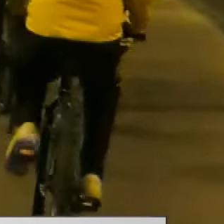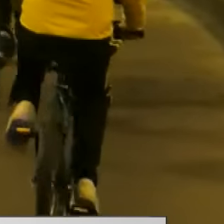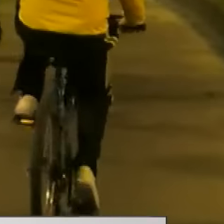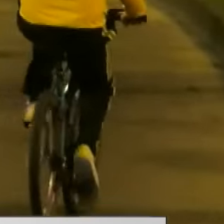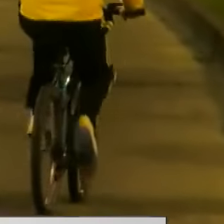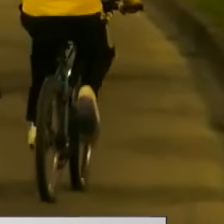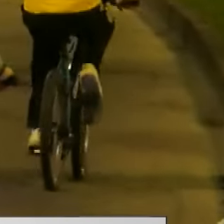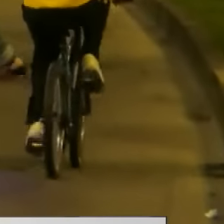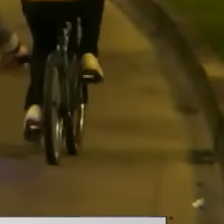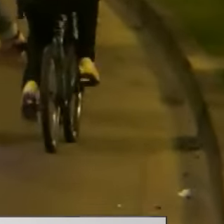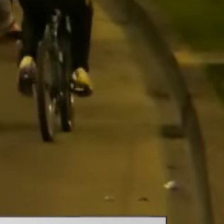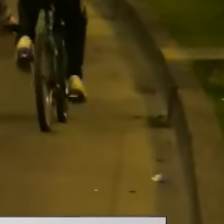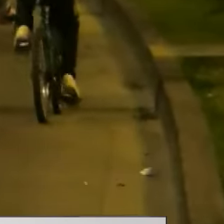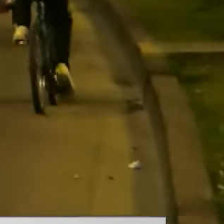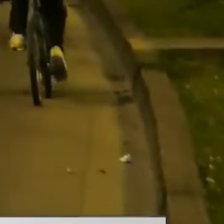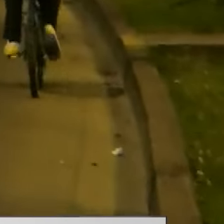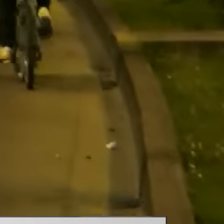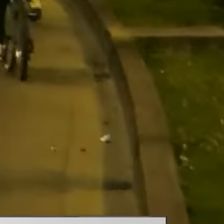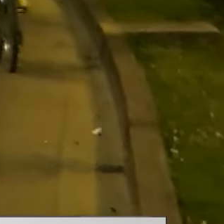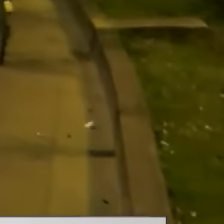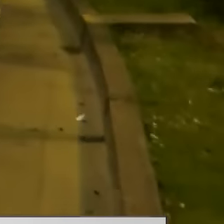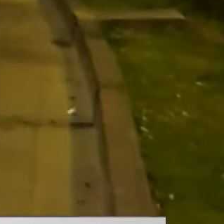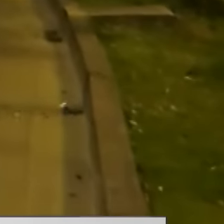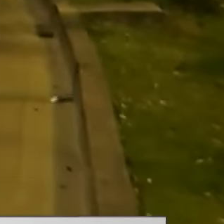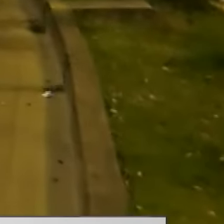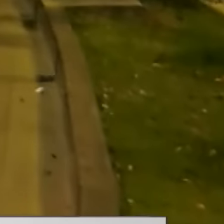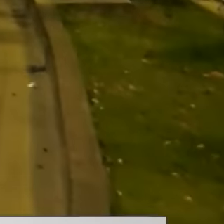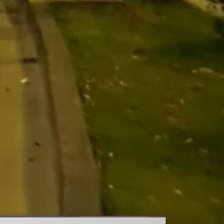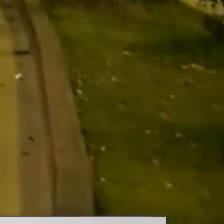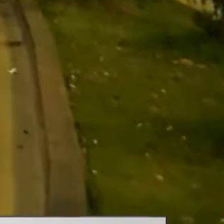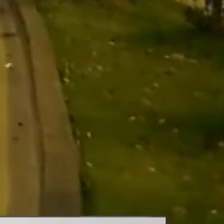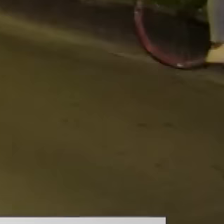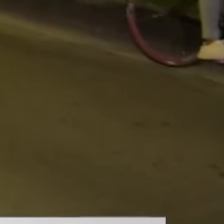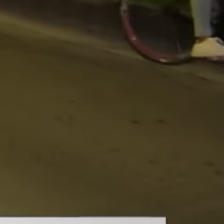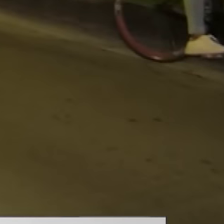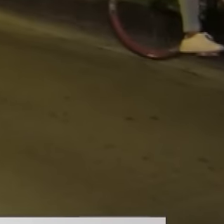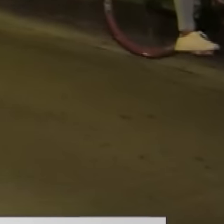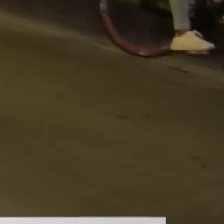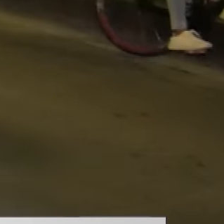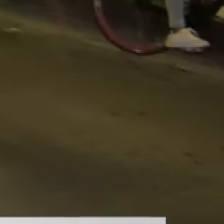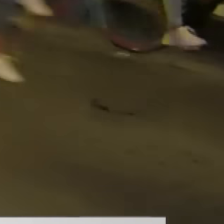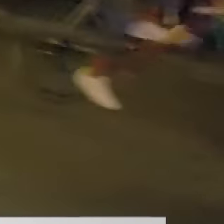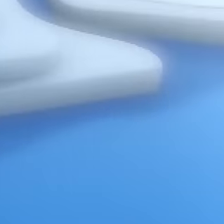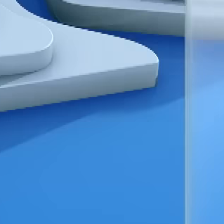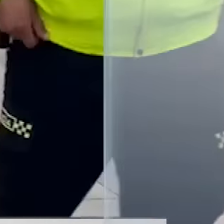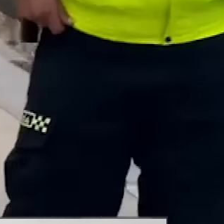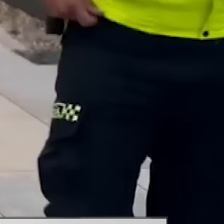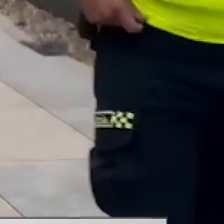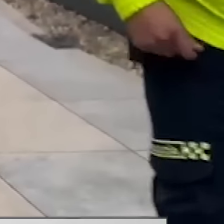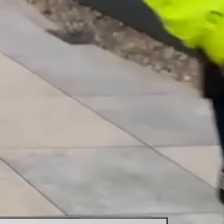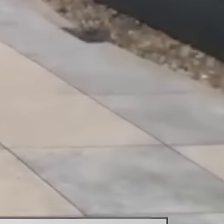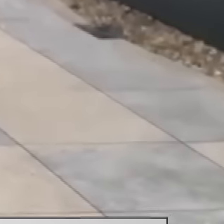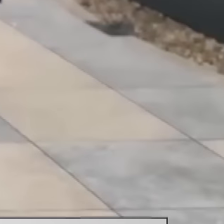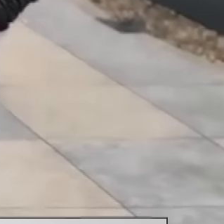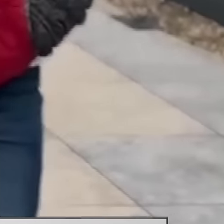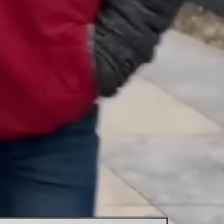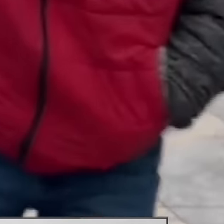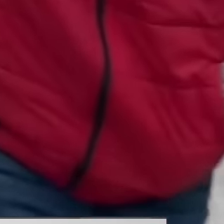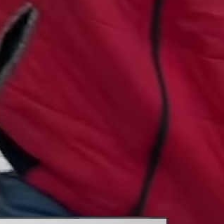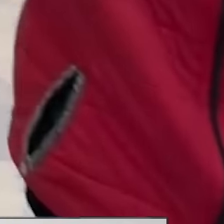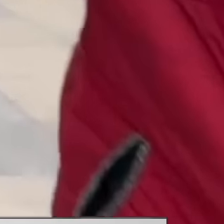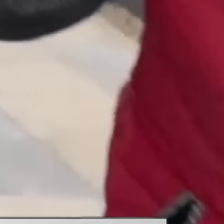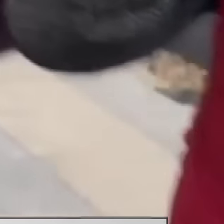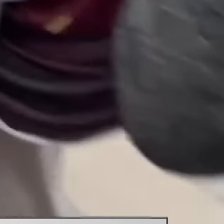Prepárese para los trancones. A partir de las 6 de la tarde comienza la ciclovía nocturna en Bogotá. Desarticulada banda